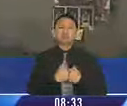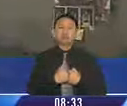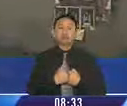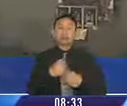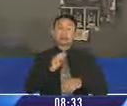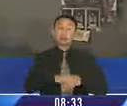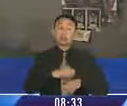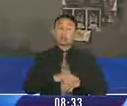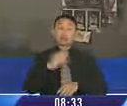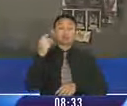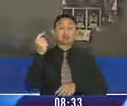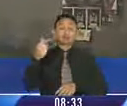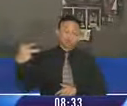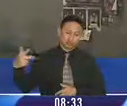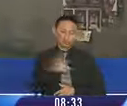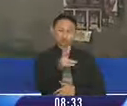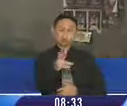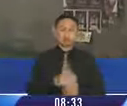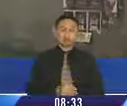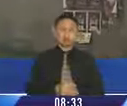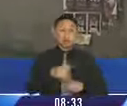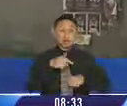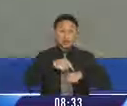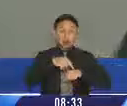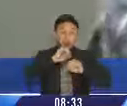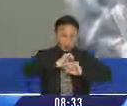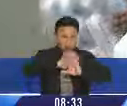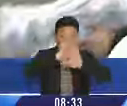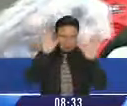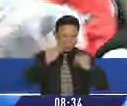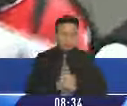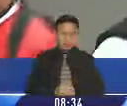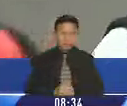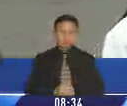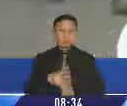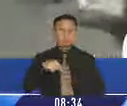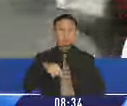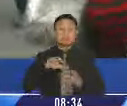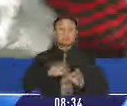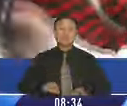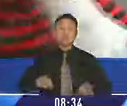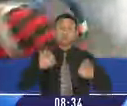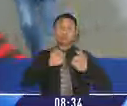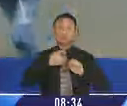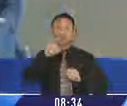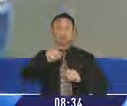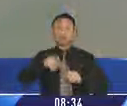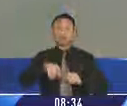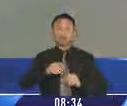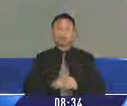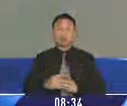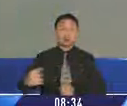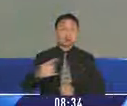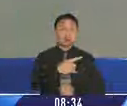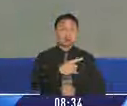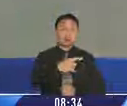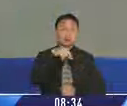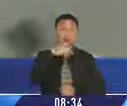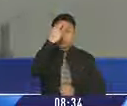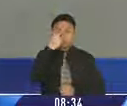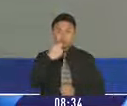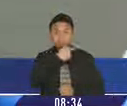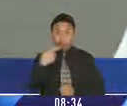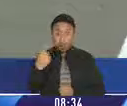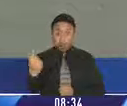de velocidad, sobre todo en horas de la madrugada. Este es un punto clave y la gente que salimos todos de aquí de rehabilitación